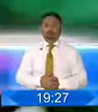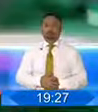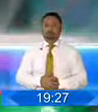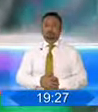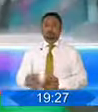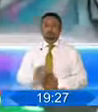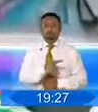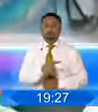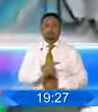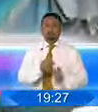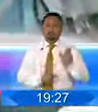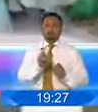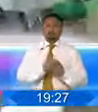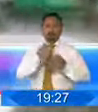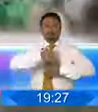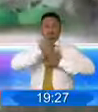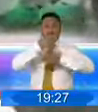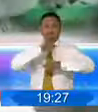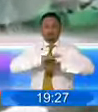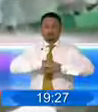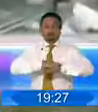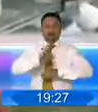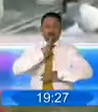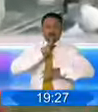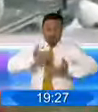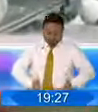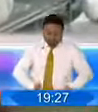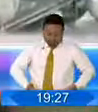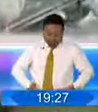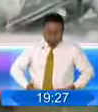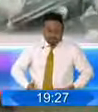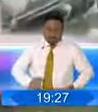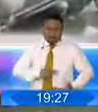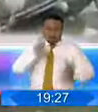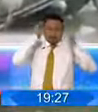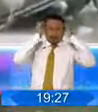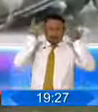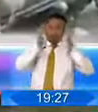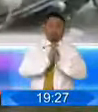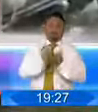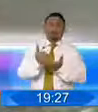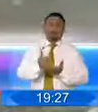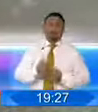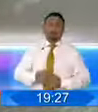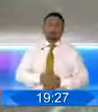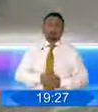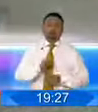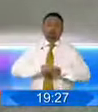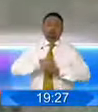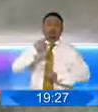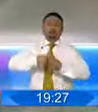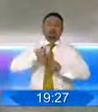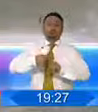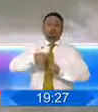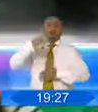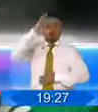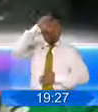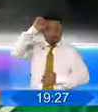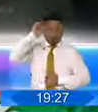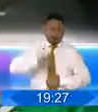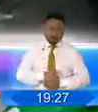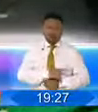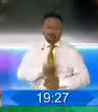Estas eran las expresiones de la gente con el agua hasta la cintura y en medio de la desesperación pedían ayuda. Es que el mercado oriental de Riobamba